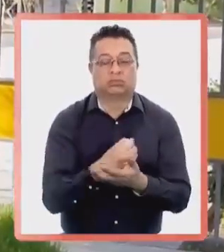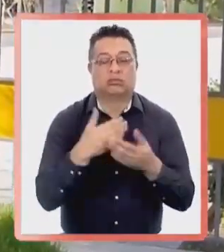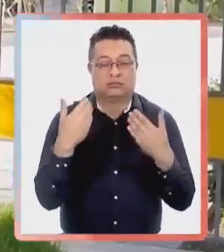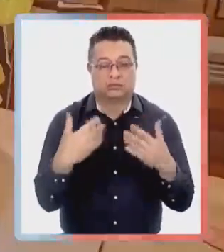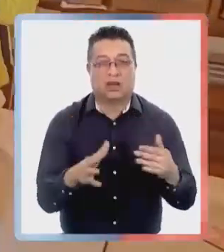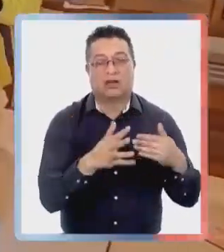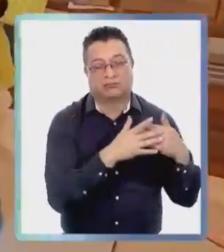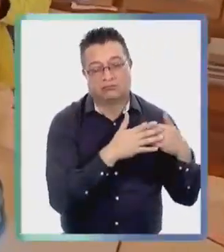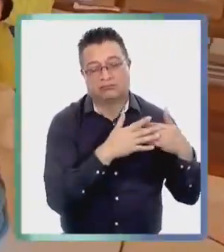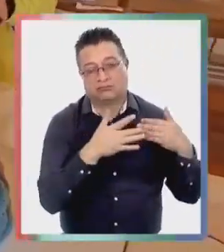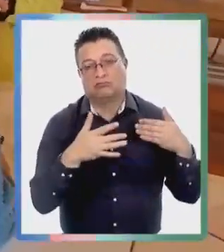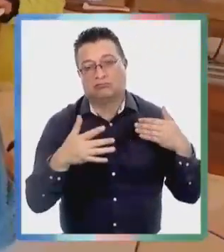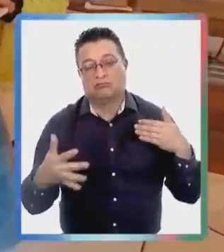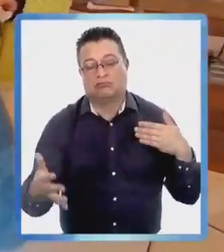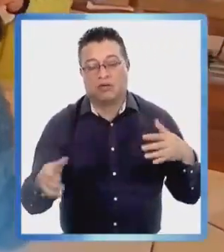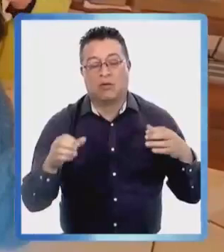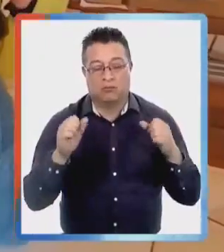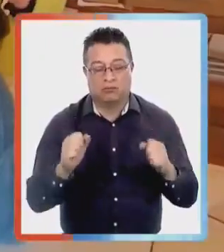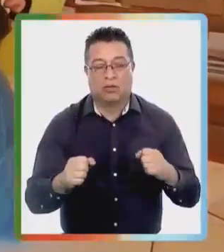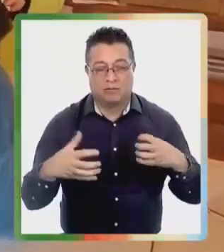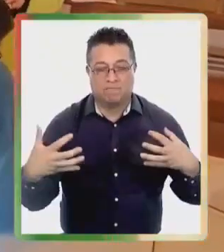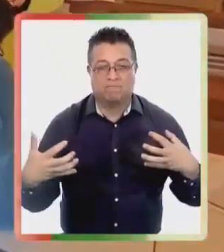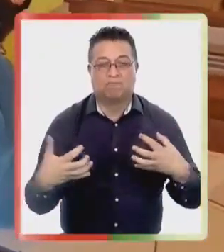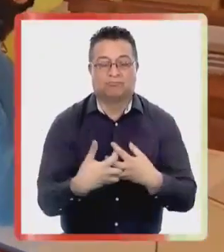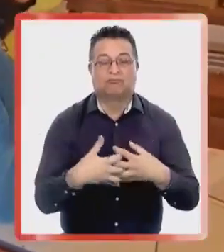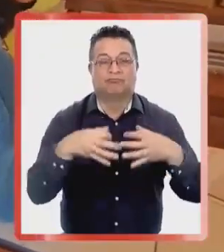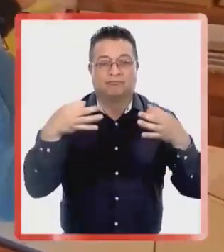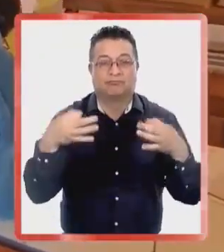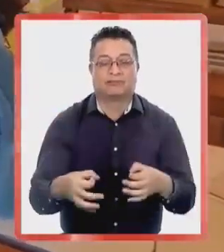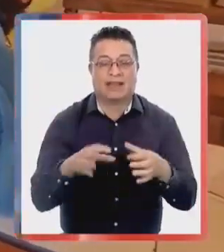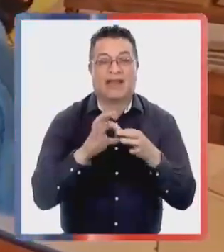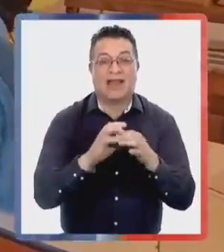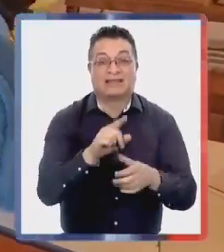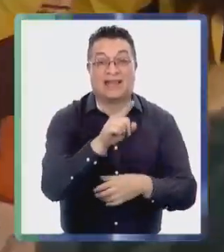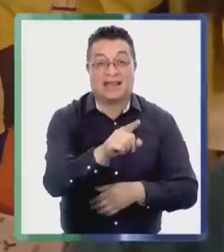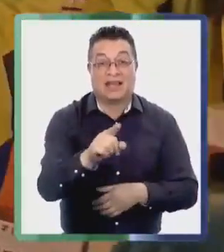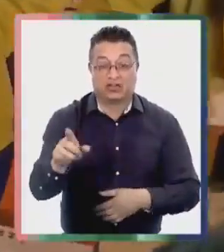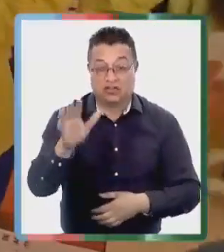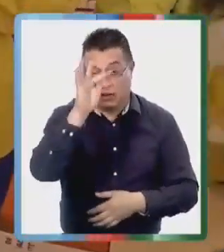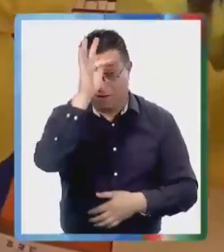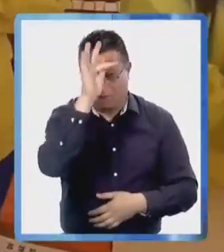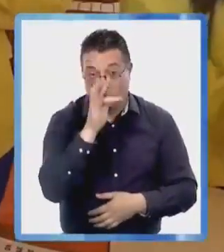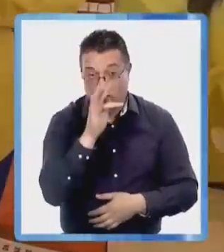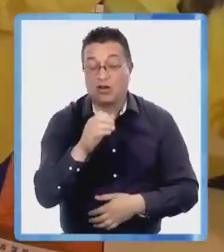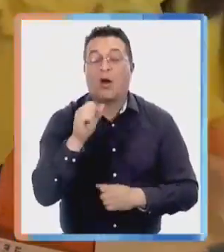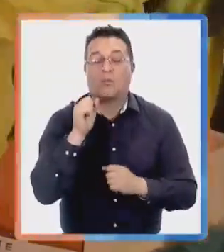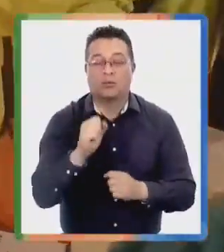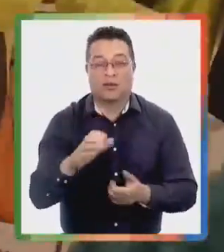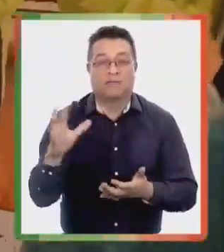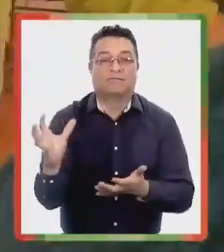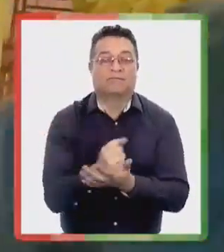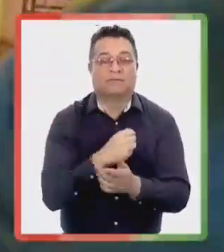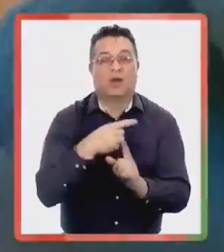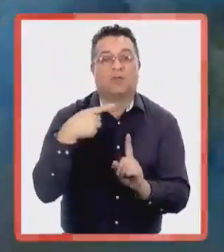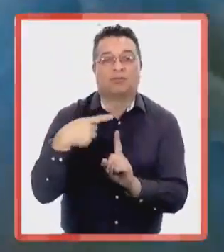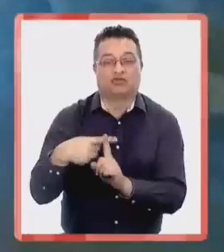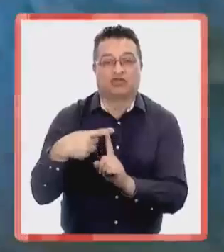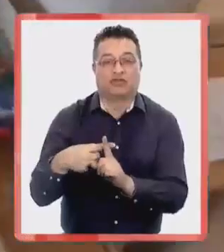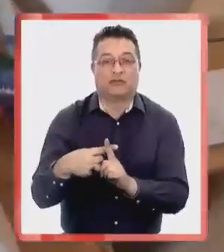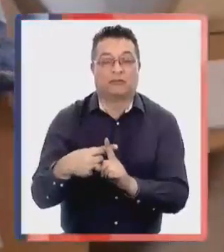con el pasar del tiempo afiatarse y lograr, gracias a ellos, a los funcionarios de la estrategia, ha tenido un resultado